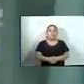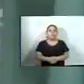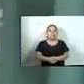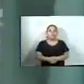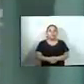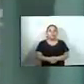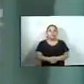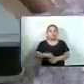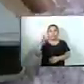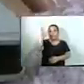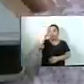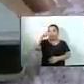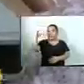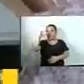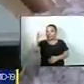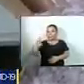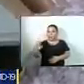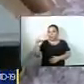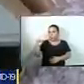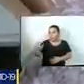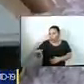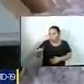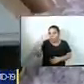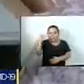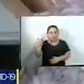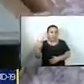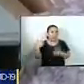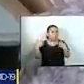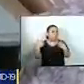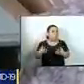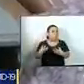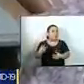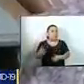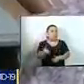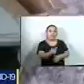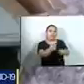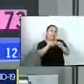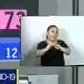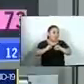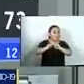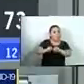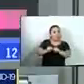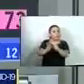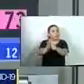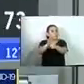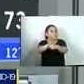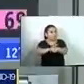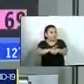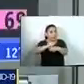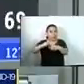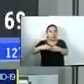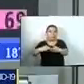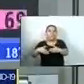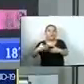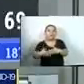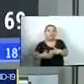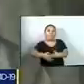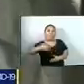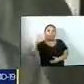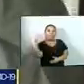Costa Rica registró hoy La cifra más alta de fallecidos por COVID-19 A partir de mañana será